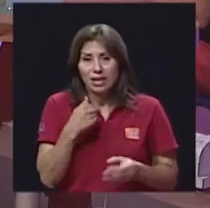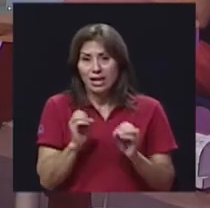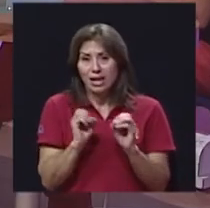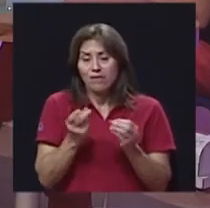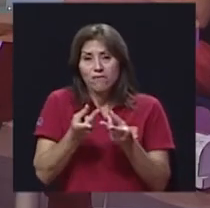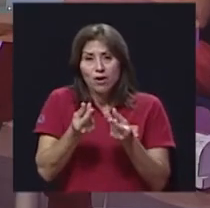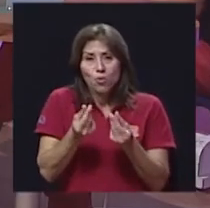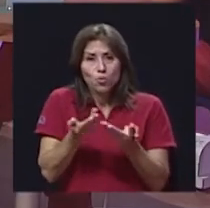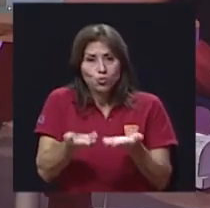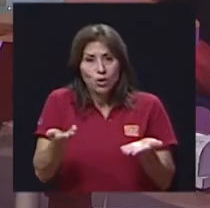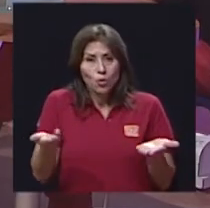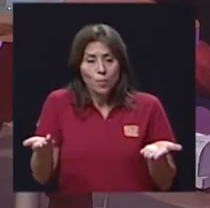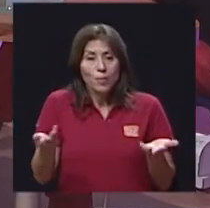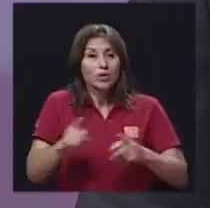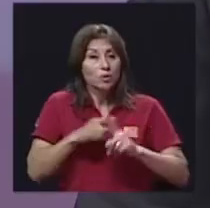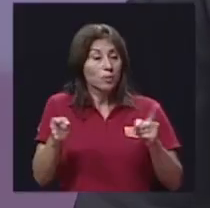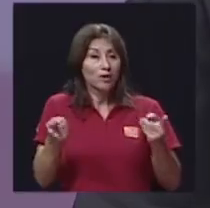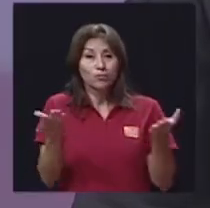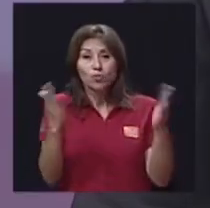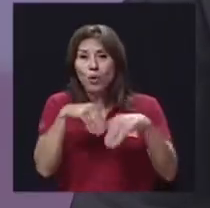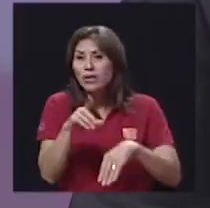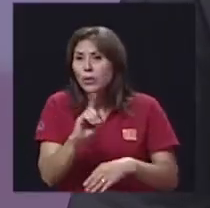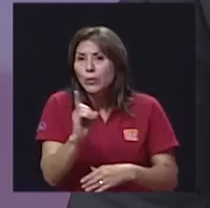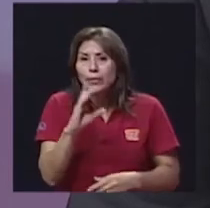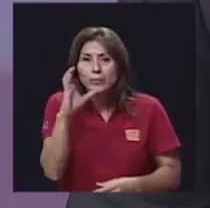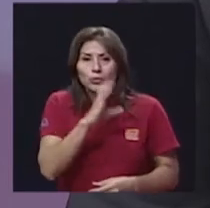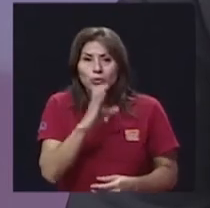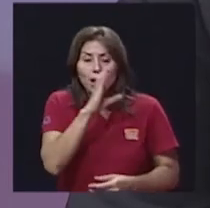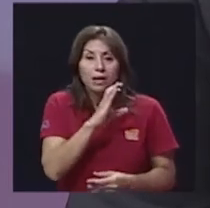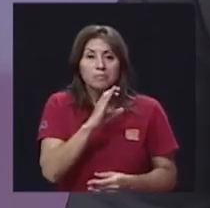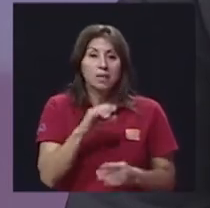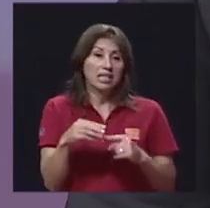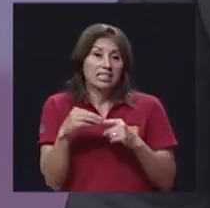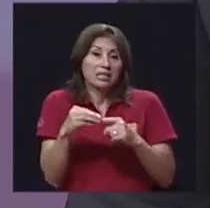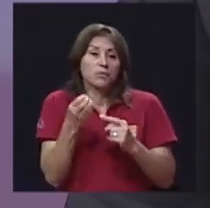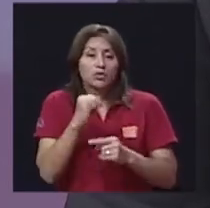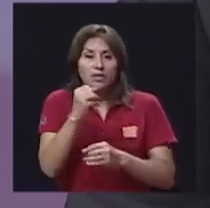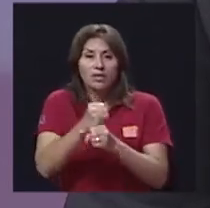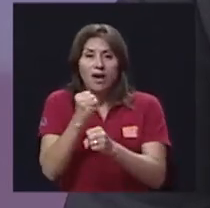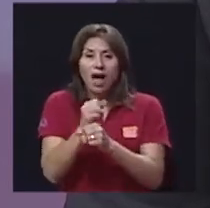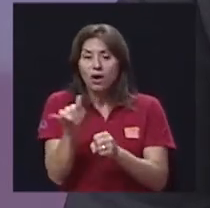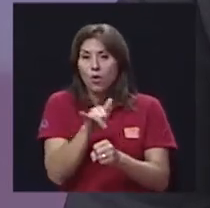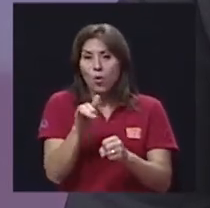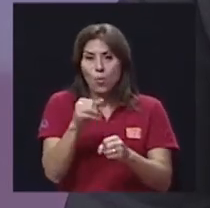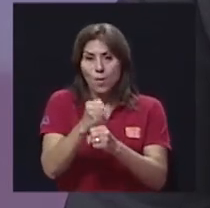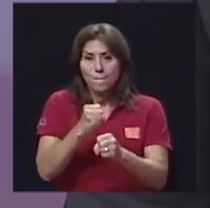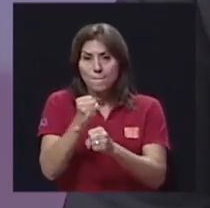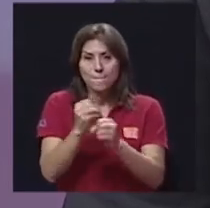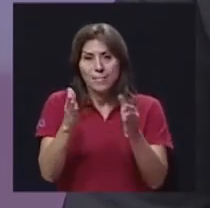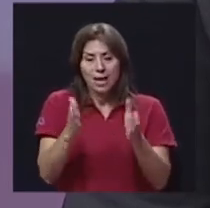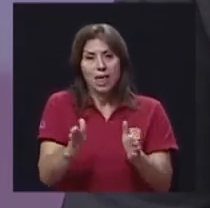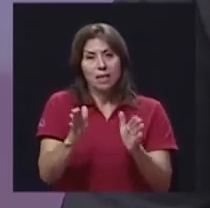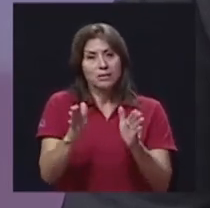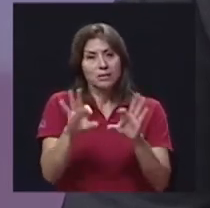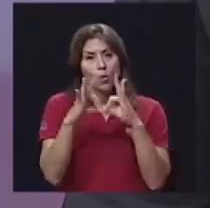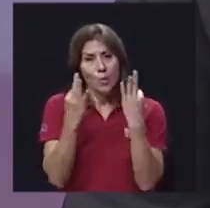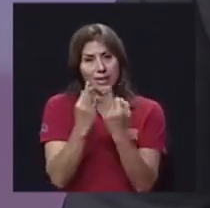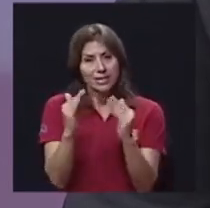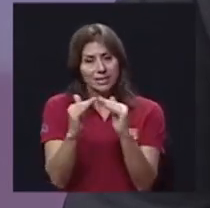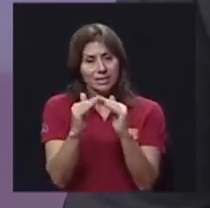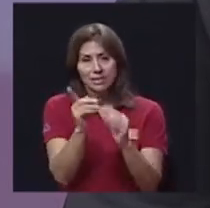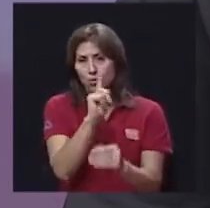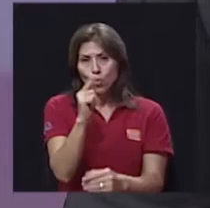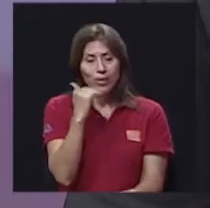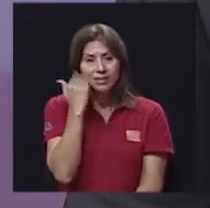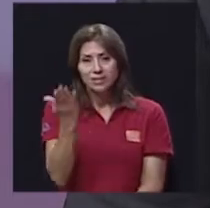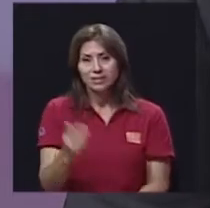tienen de dónde buscarlos, a no ser que trabajen como empleadas domésticas, uh-huh, que tampoco es tan sencillo. Sí. Y eso es un fenómeno